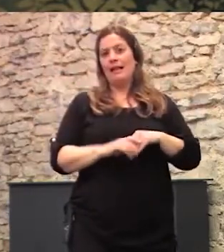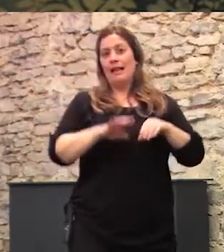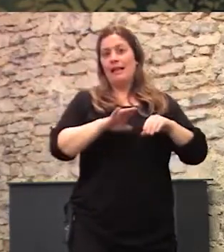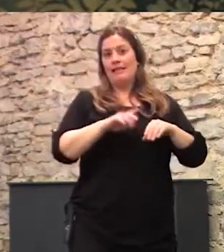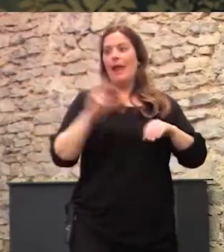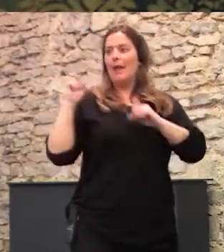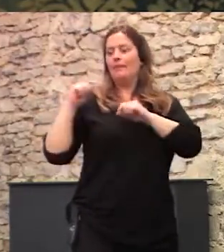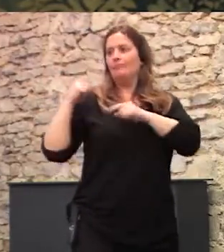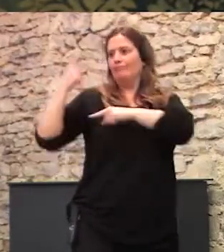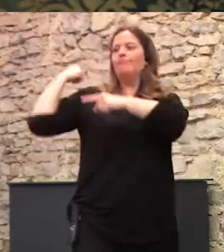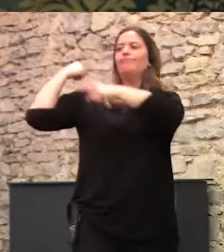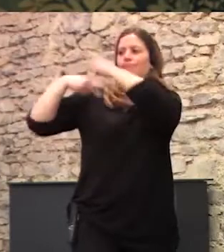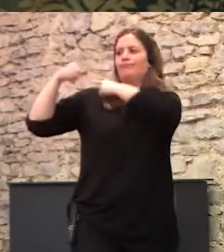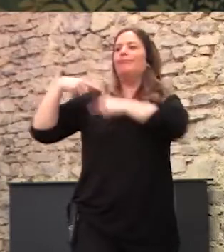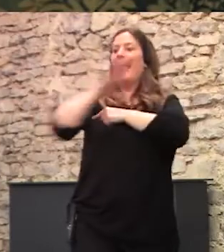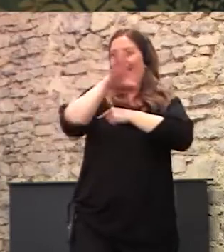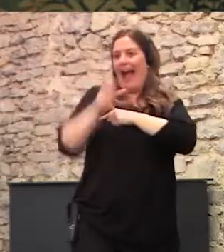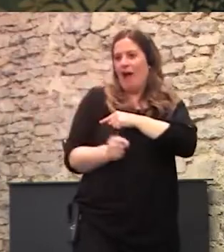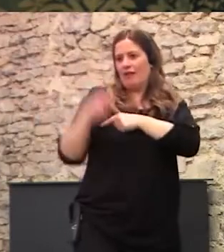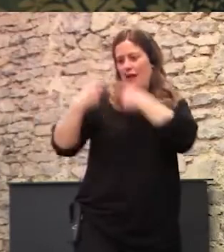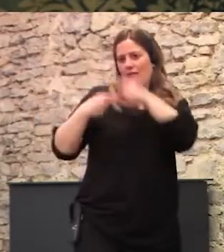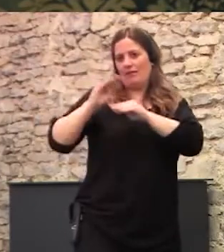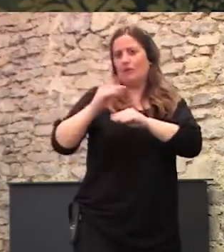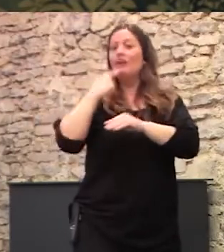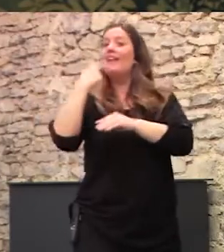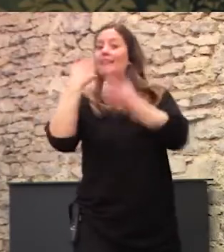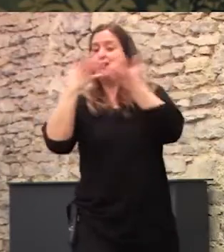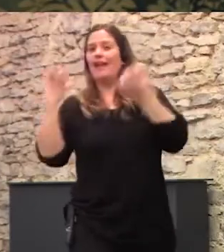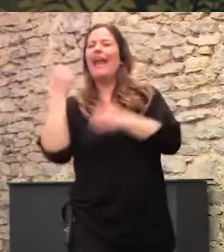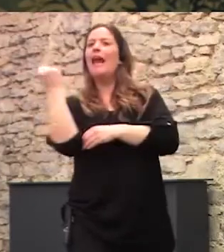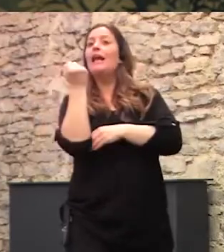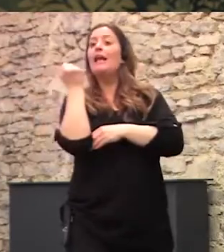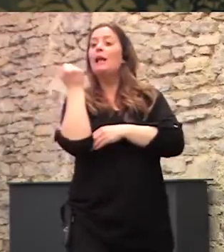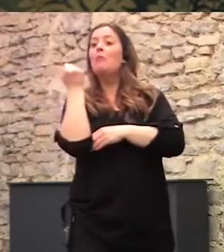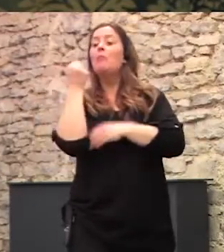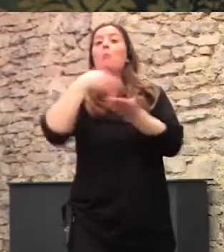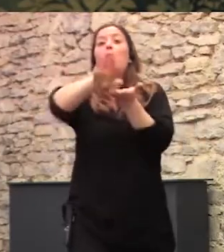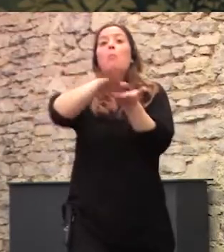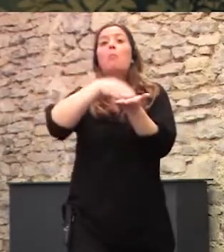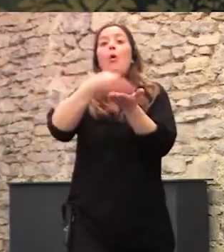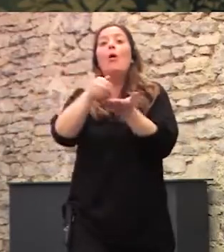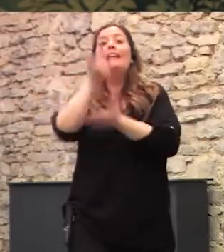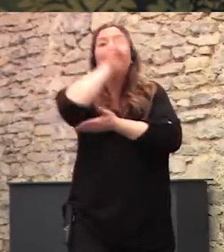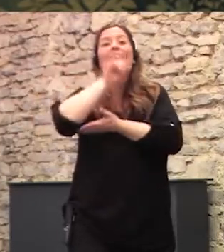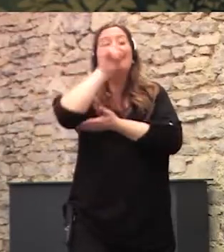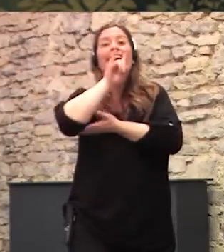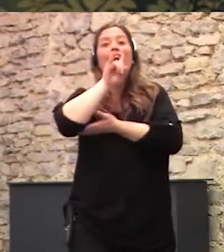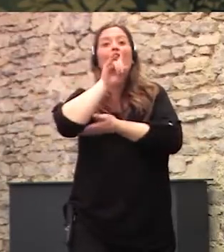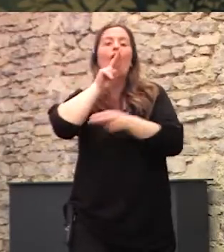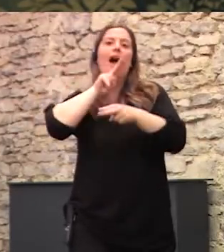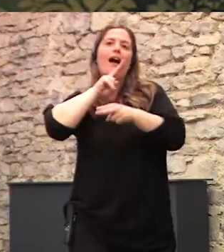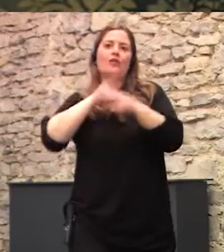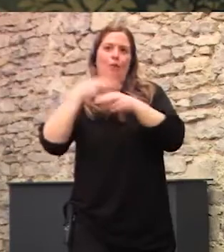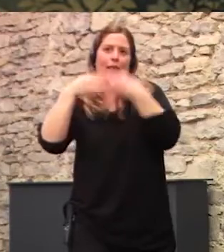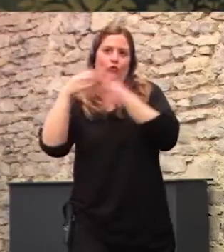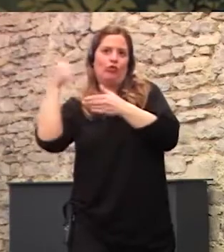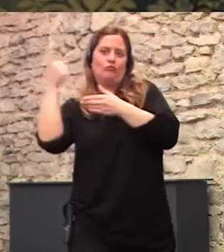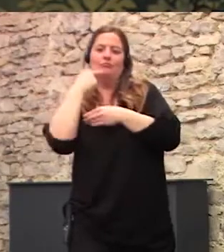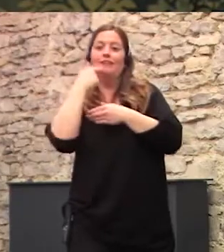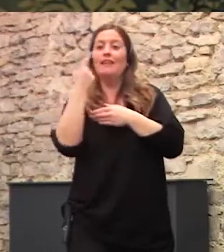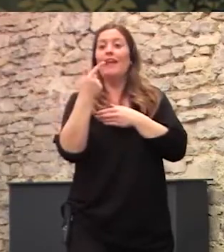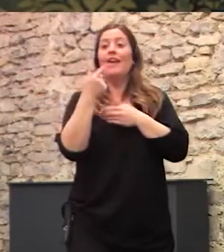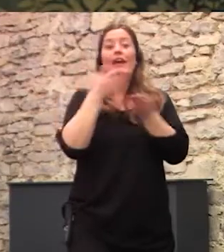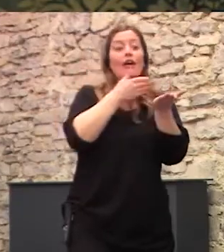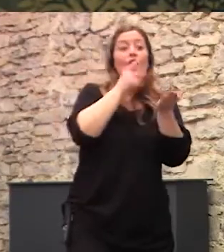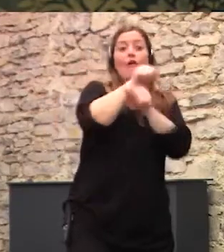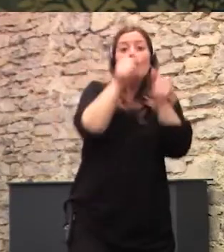afrodescendiente, y dice esto. El poeta negro M.C.Zer dice que las dos maneras